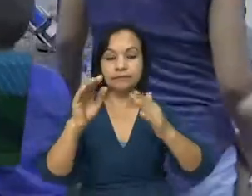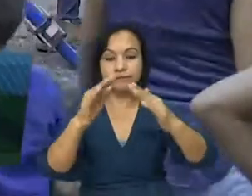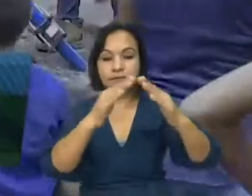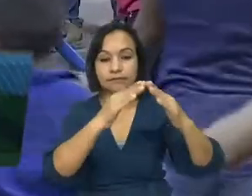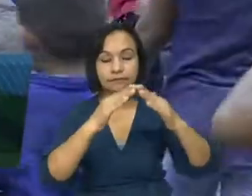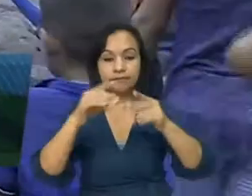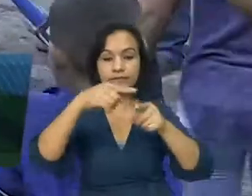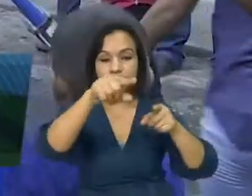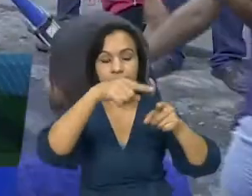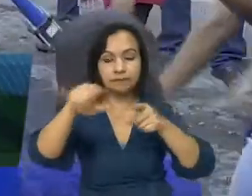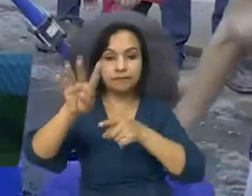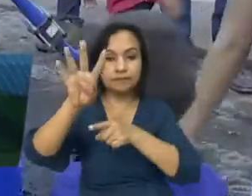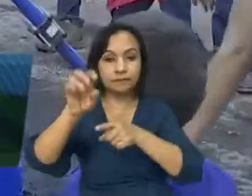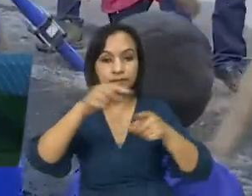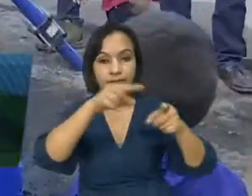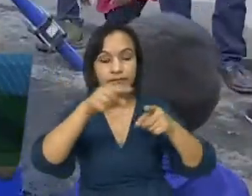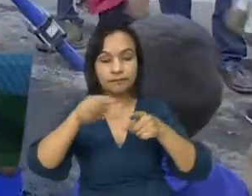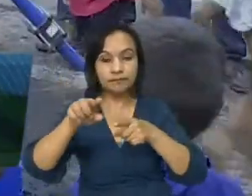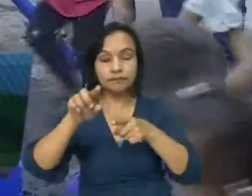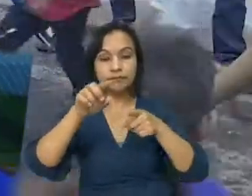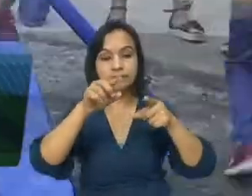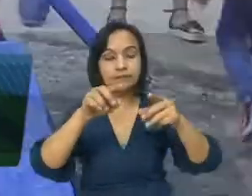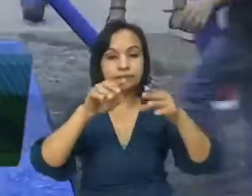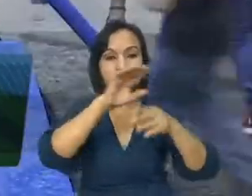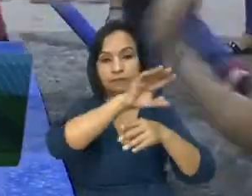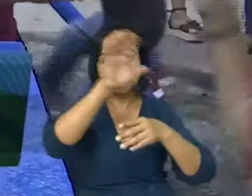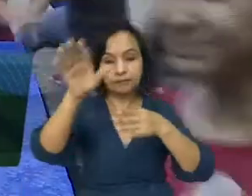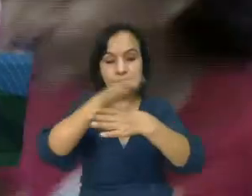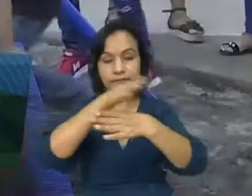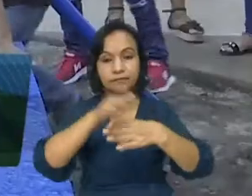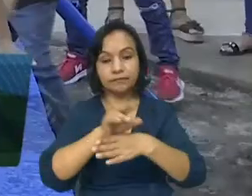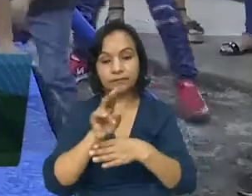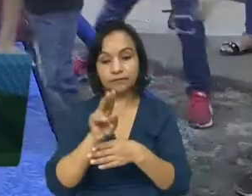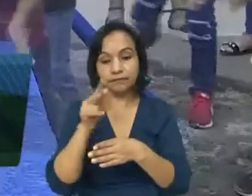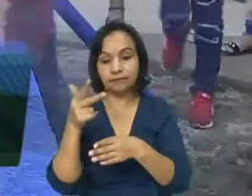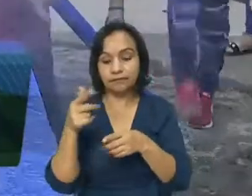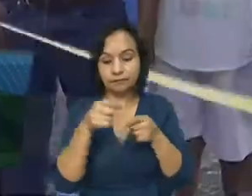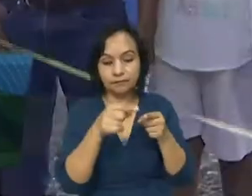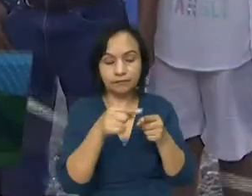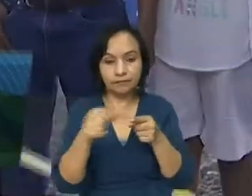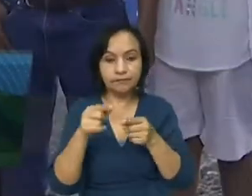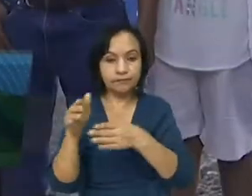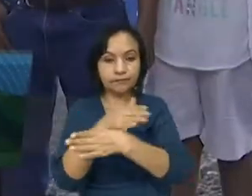que vamos a impactar y 28 municipios para este año vamos a finalizar. Es decir, vamos a tener